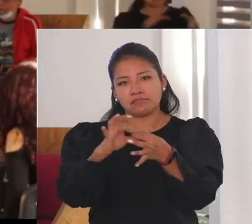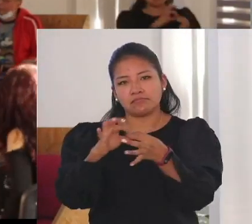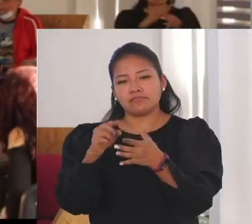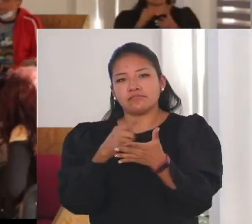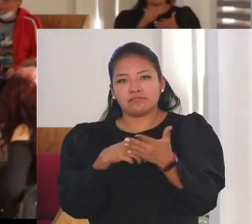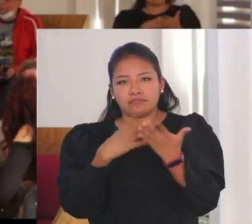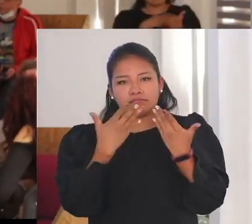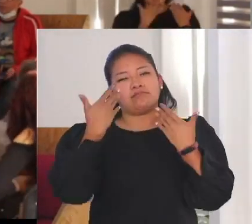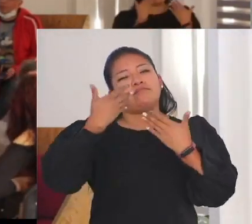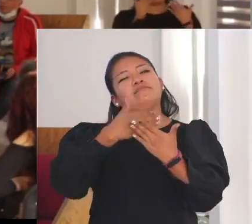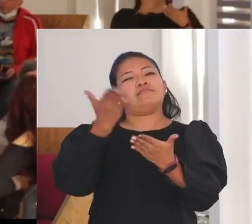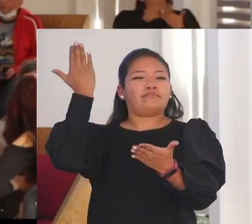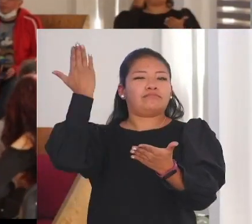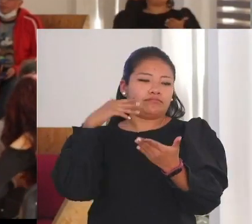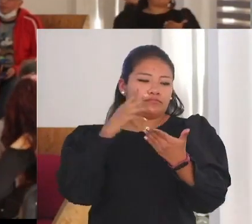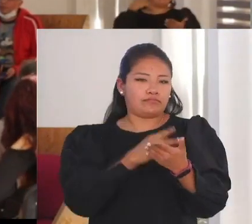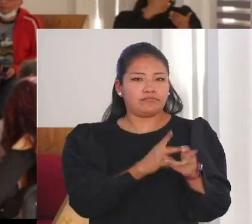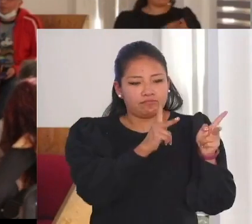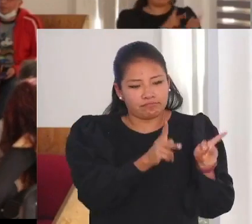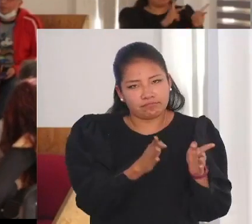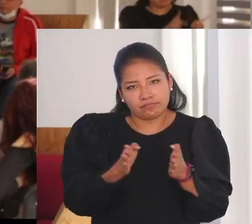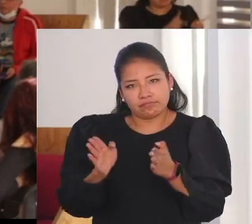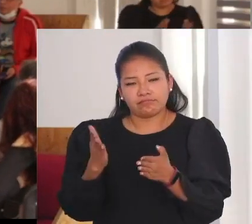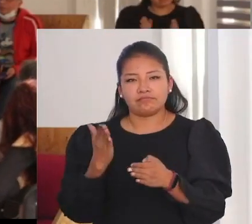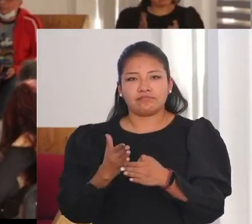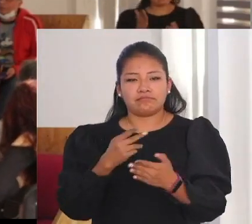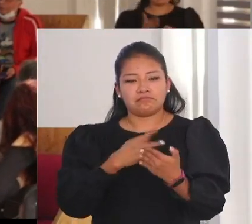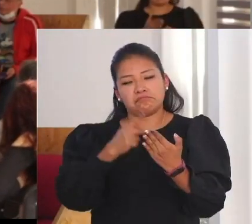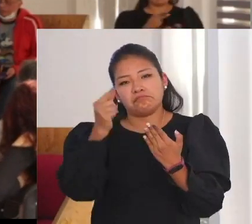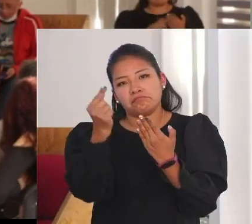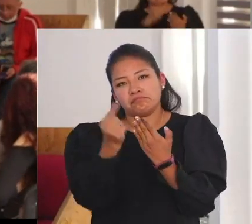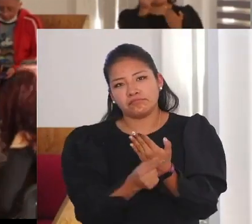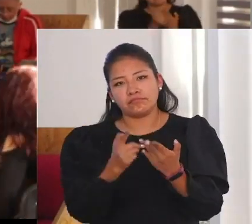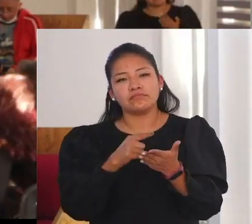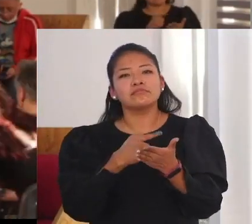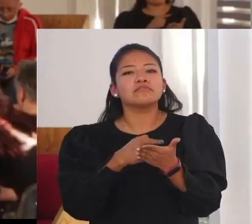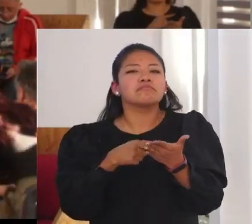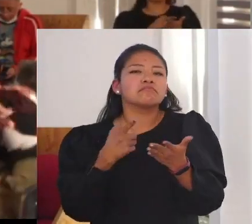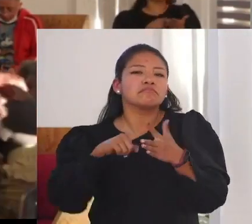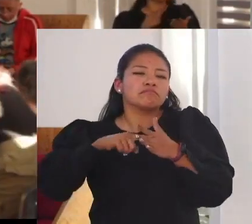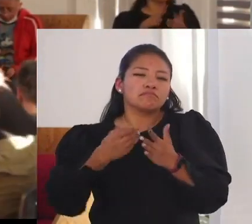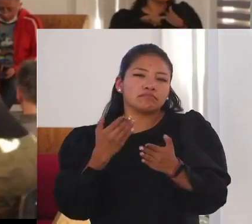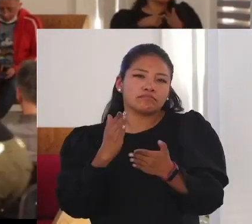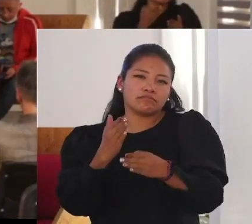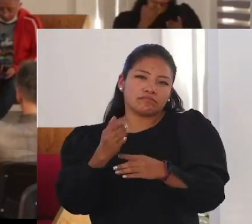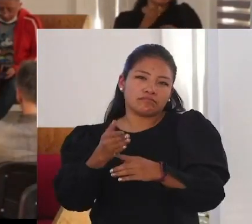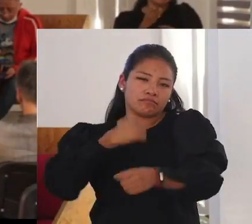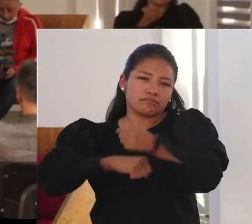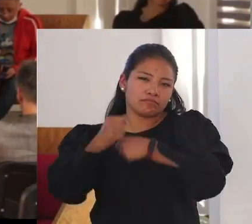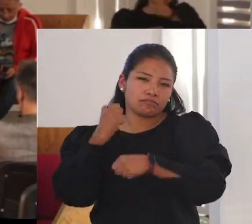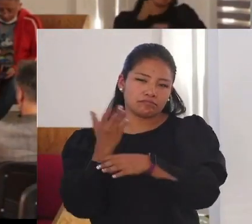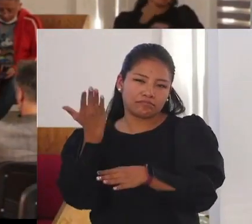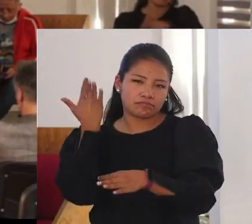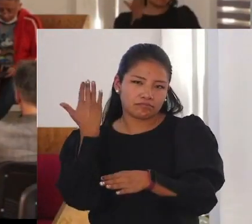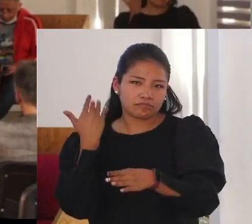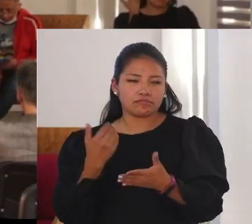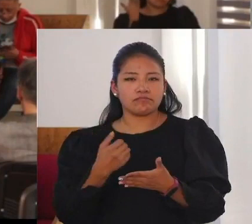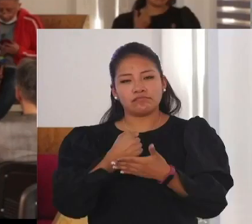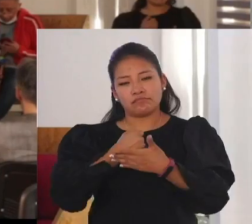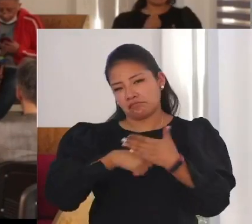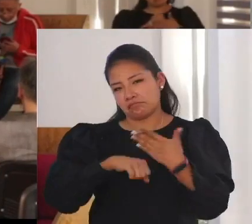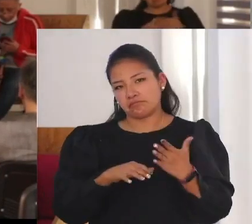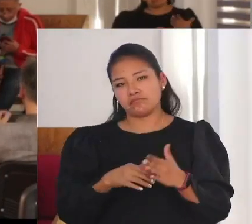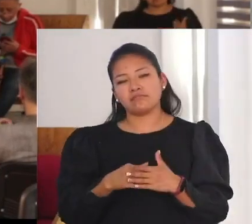giguasa del centro cultural un programa que nació el año pasado esta es la segunda edición y este hace una edición